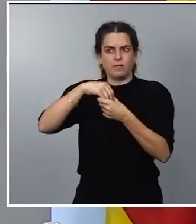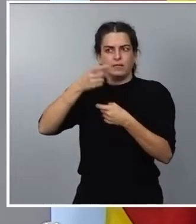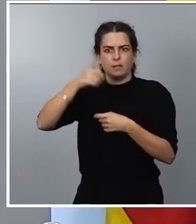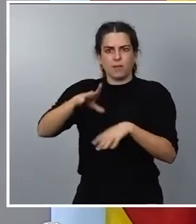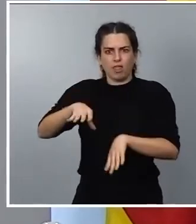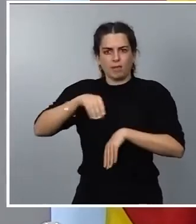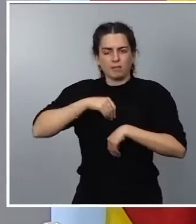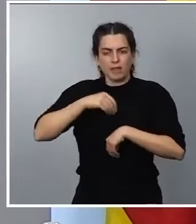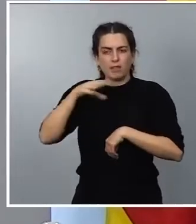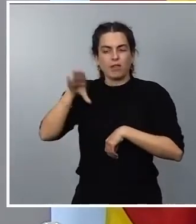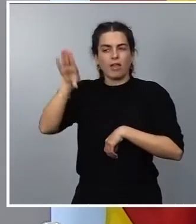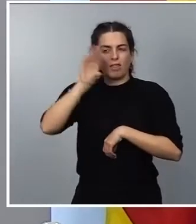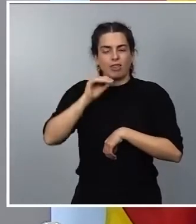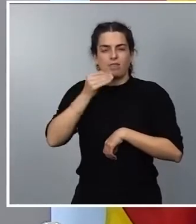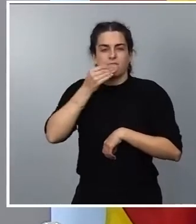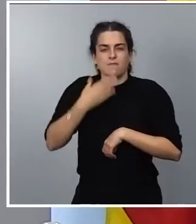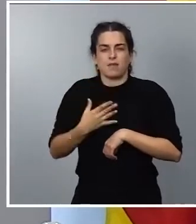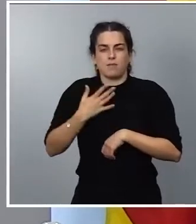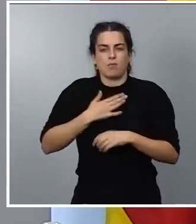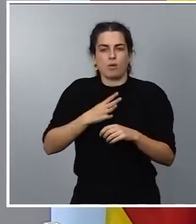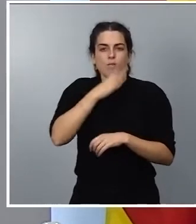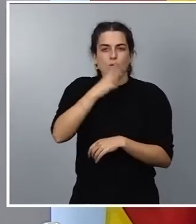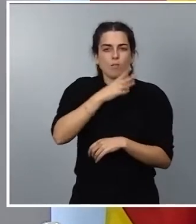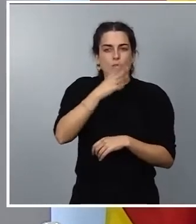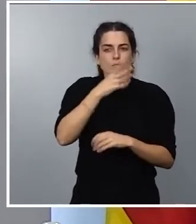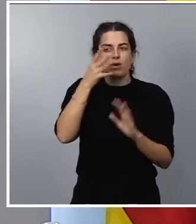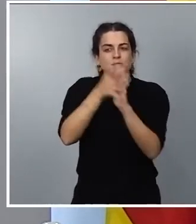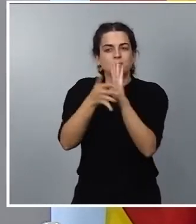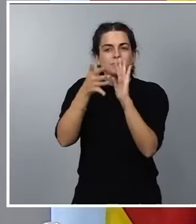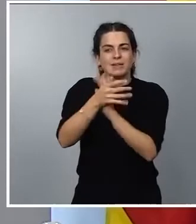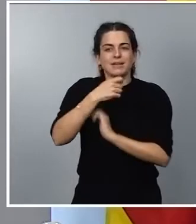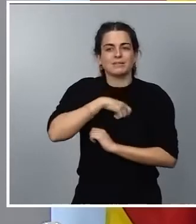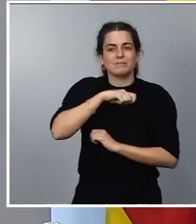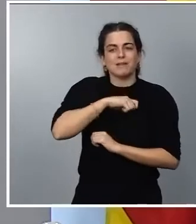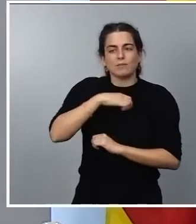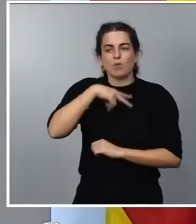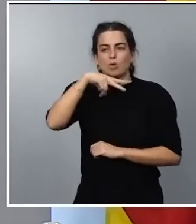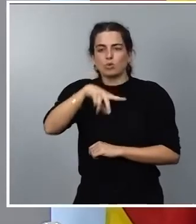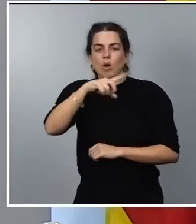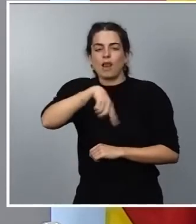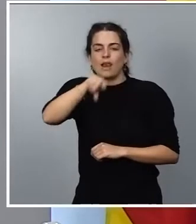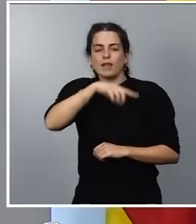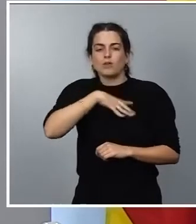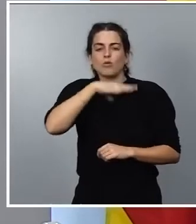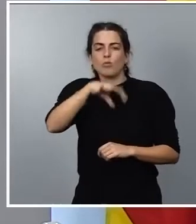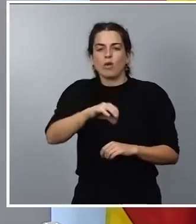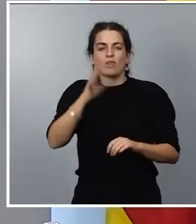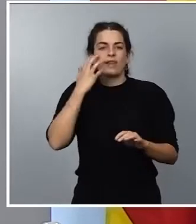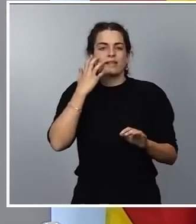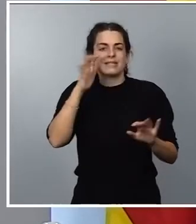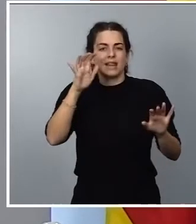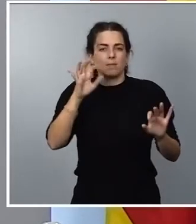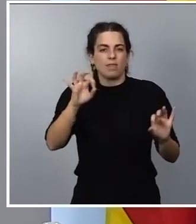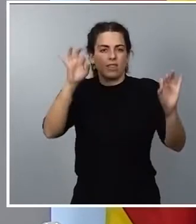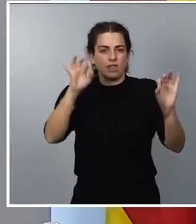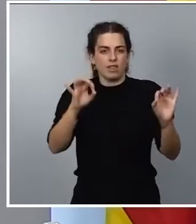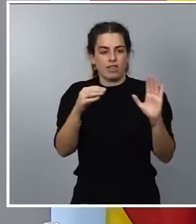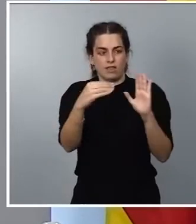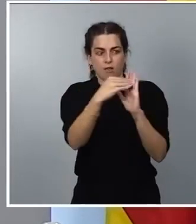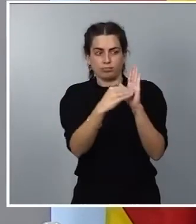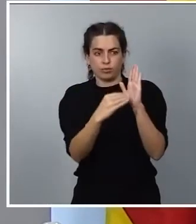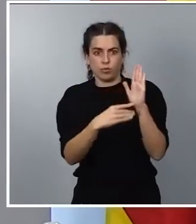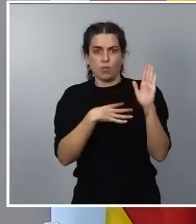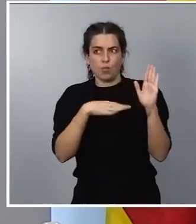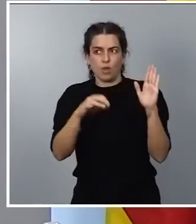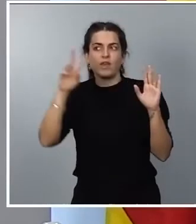causas que explican por que España e Portugal poden contar con esta excepción e o haya autorizado sino que, además,